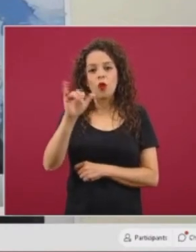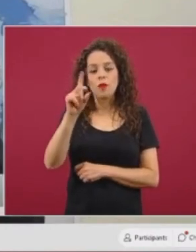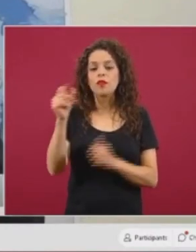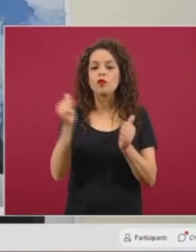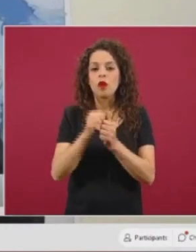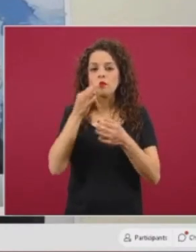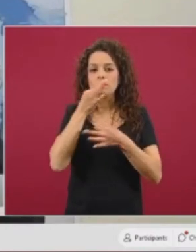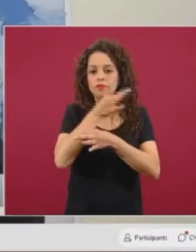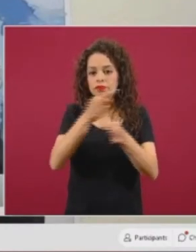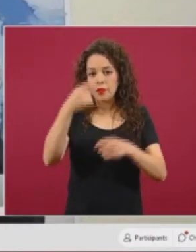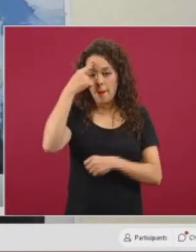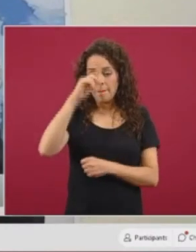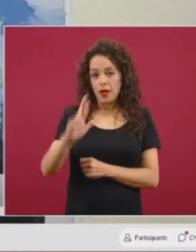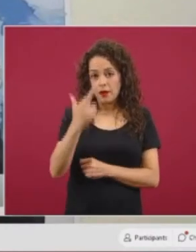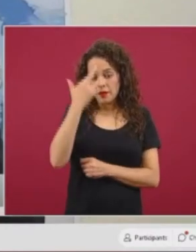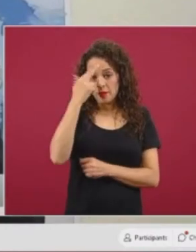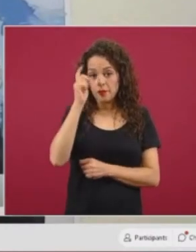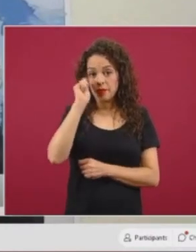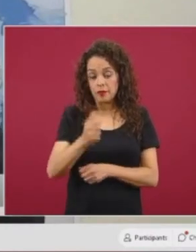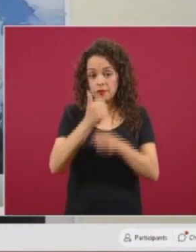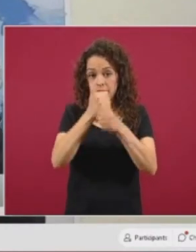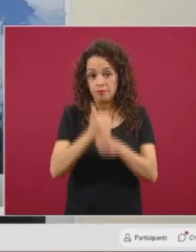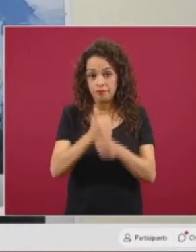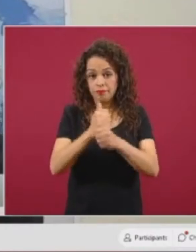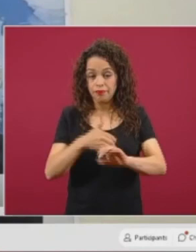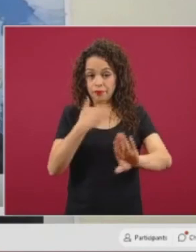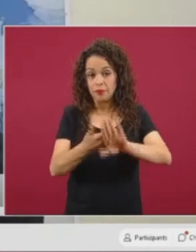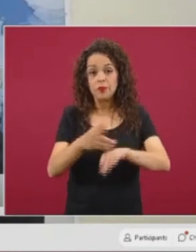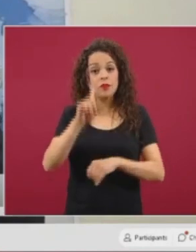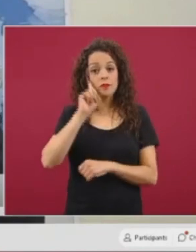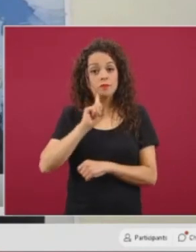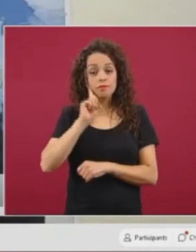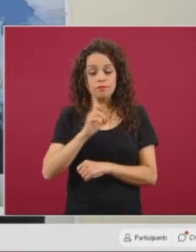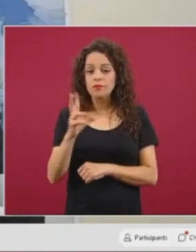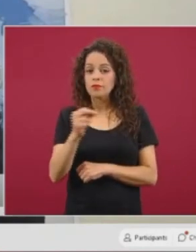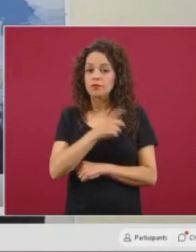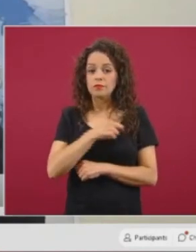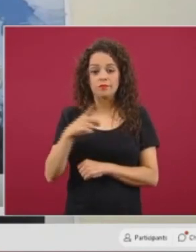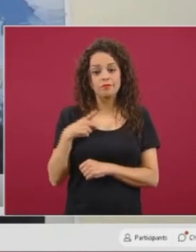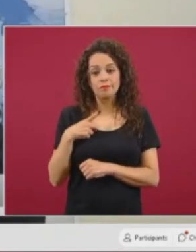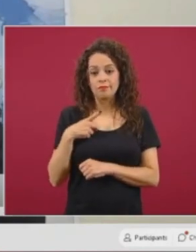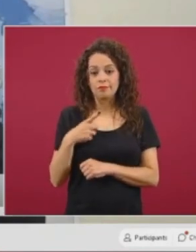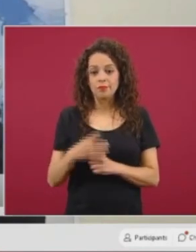la violencia contra las mujeres, las violencias son algo que no debemos tolerar.